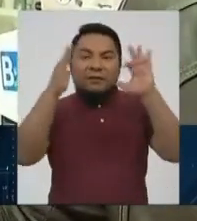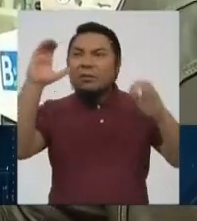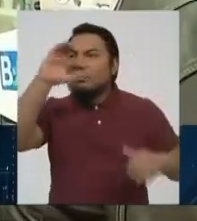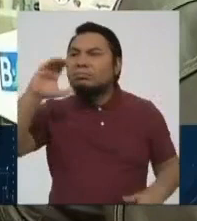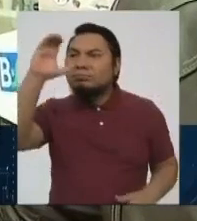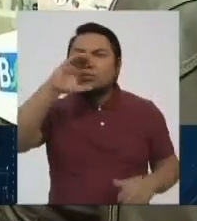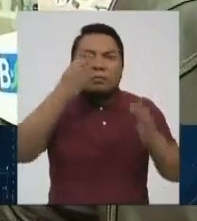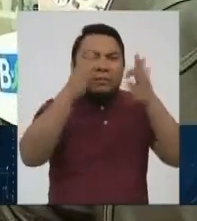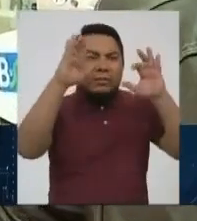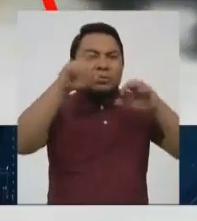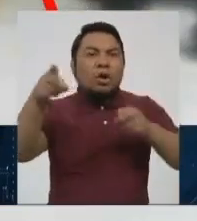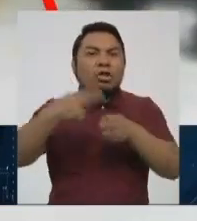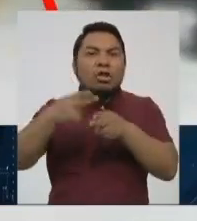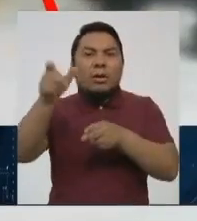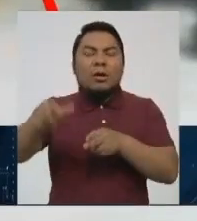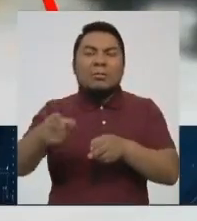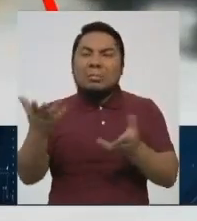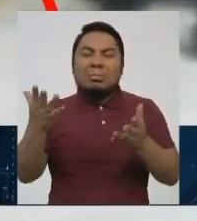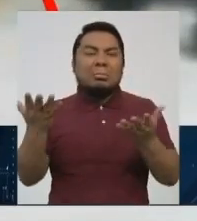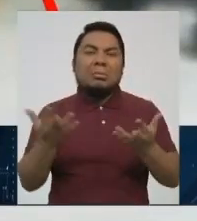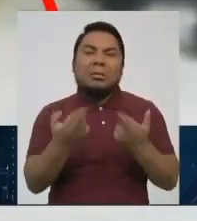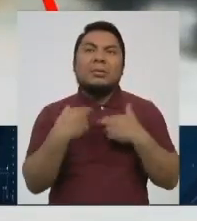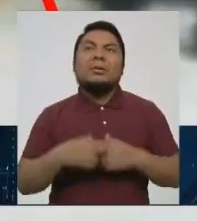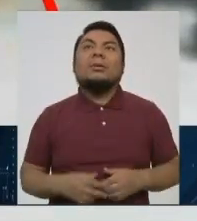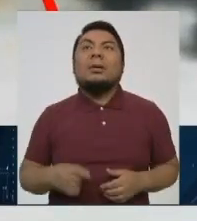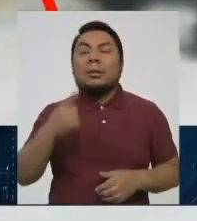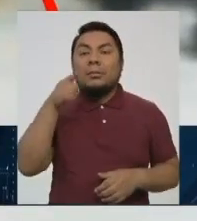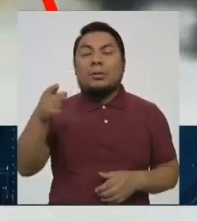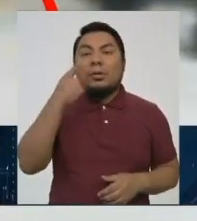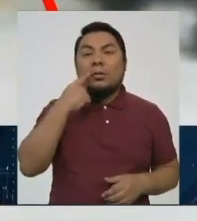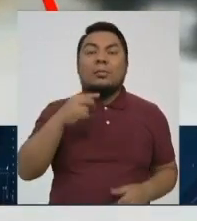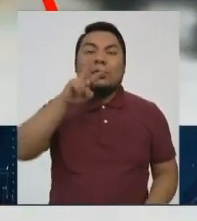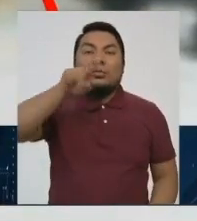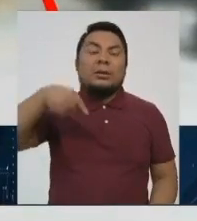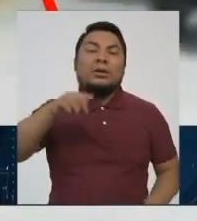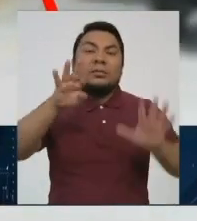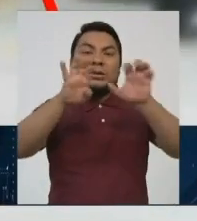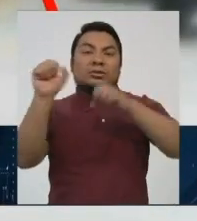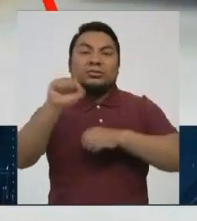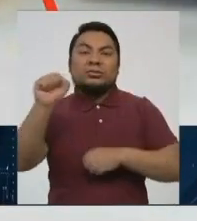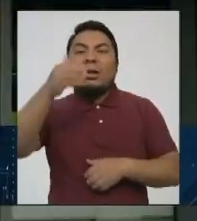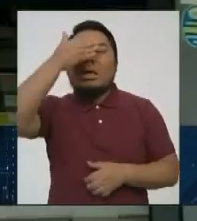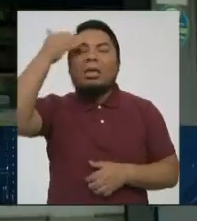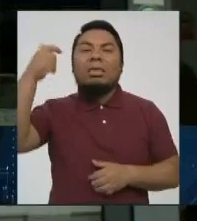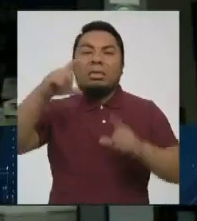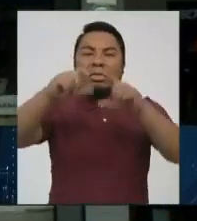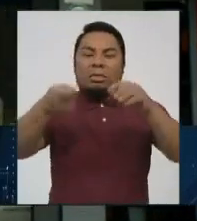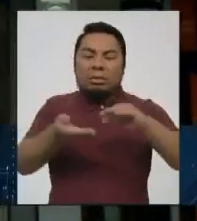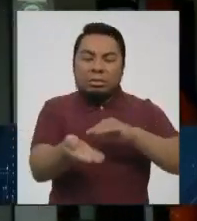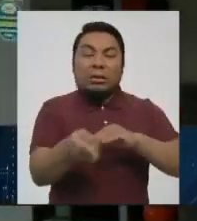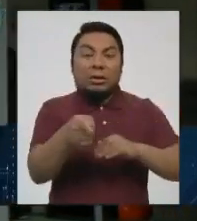pero no tuve ninguna respuesta. El propietario de esos 2.900 soles olvidados en el cajero